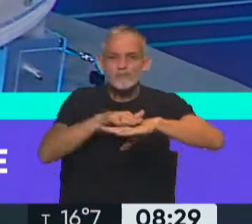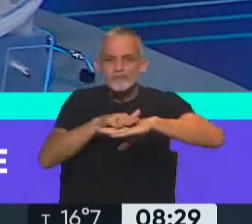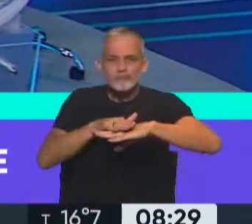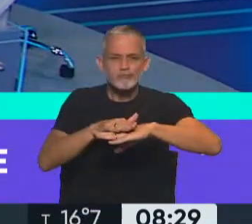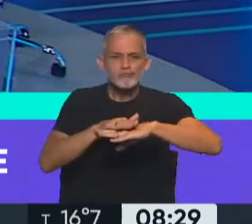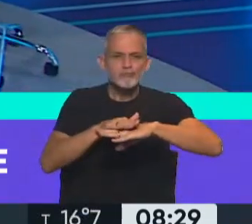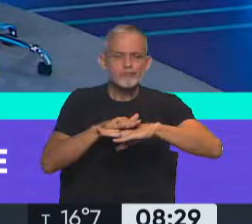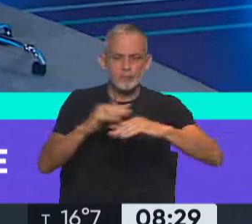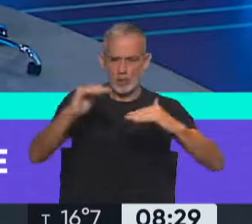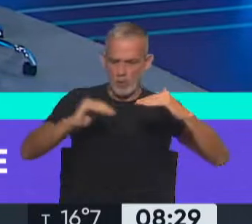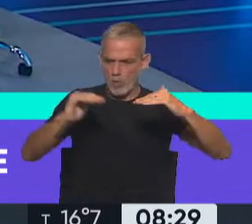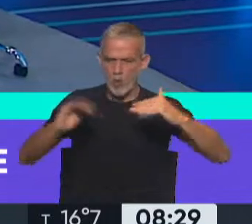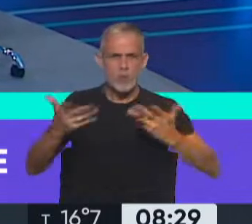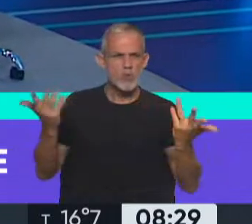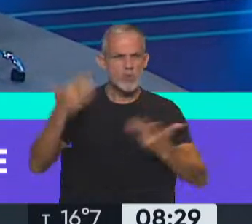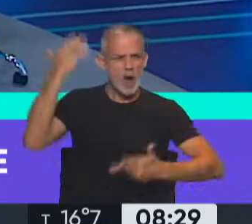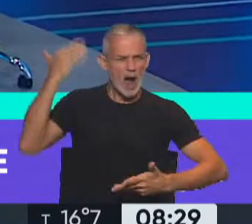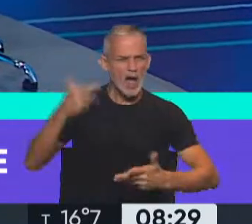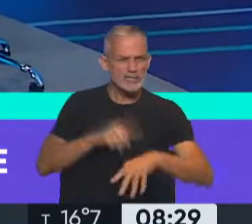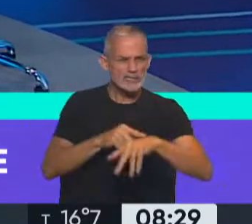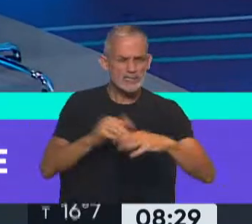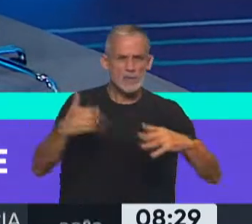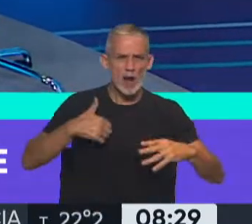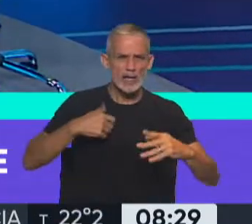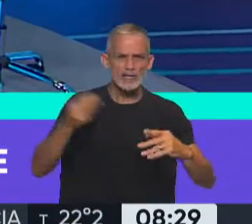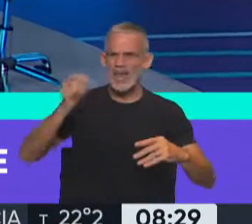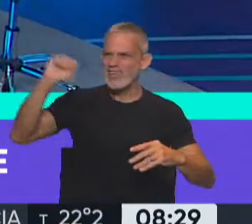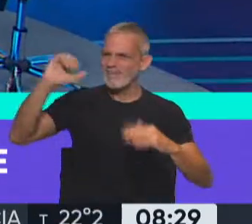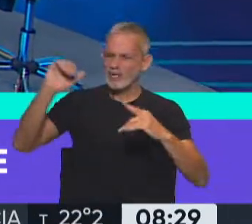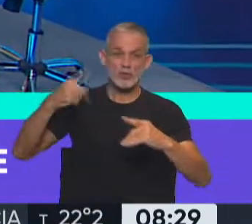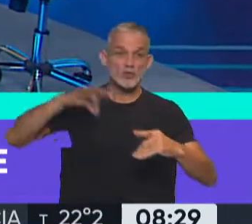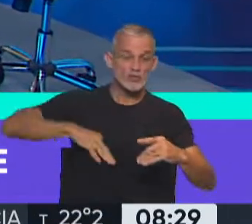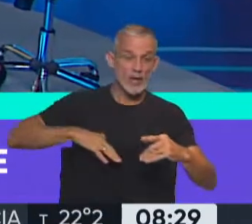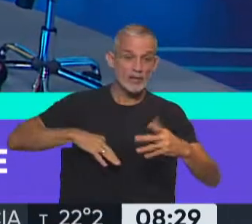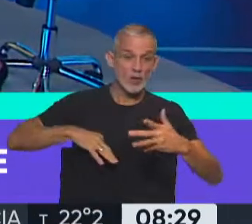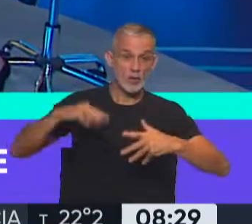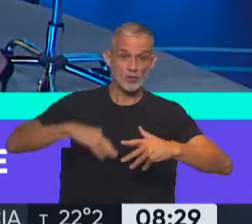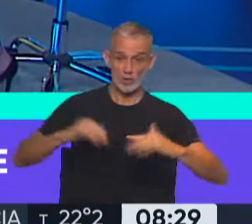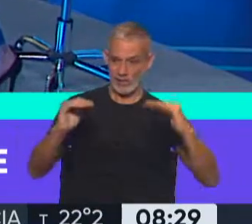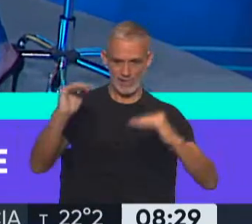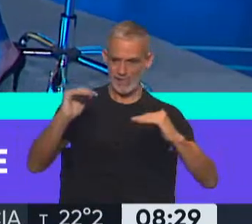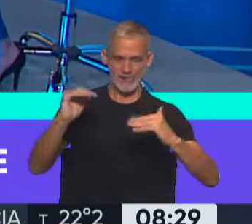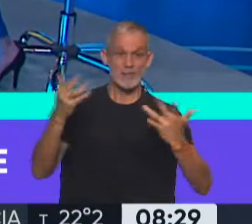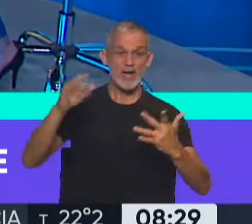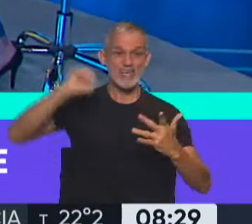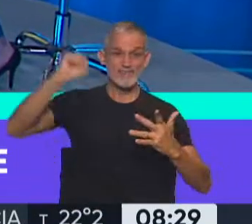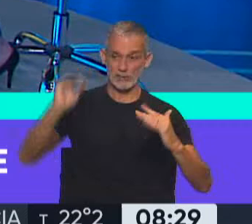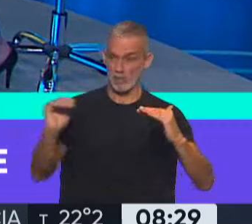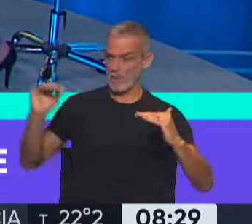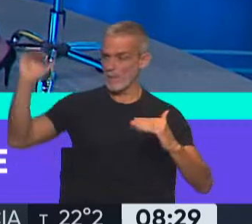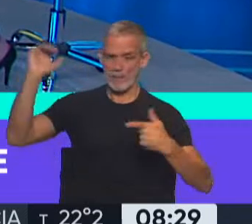vienen desfasadas desde hace mucho tiempo en la República Argentina con los ingresos de la gente. Exacto. Lo que pasa es que la inflación